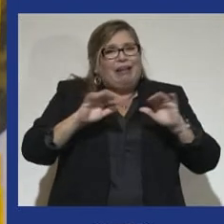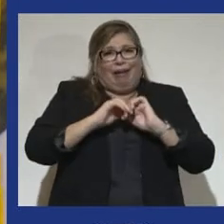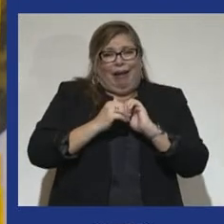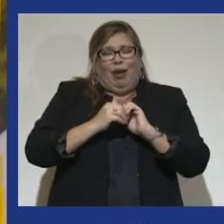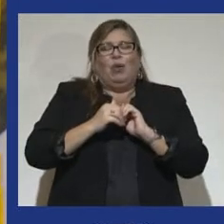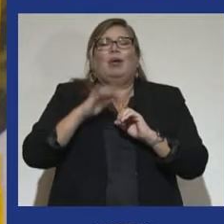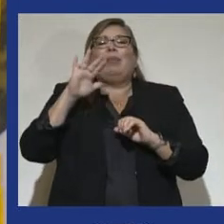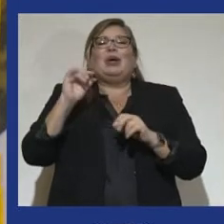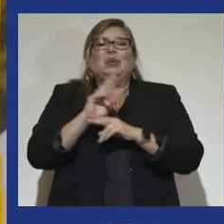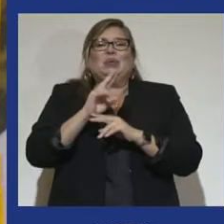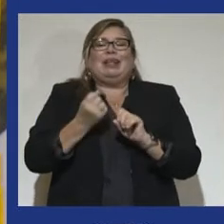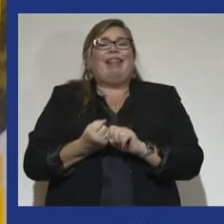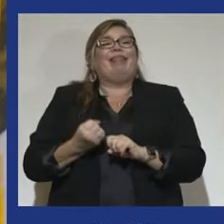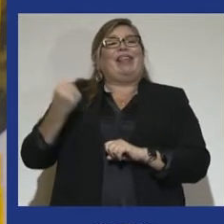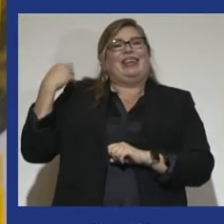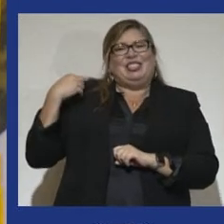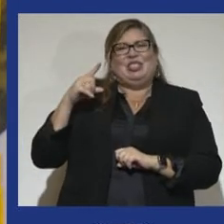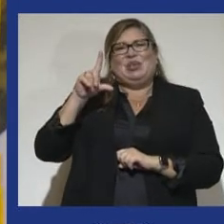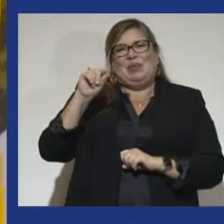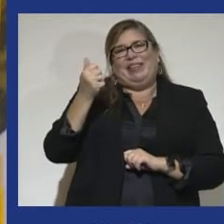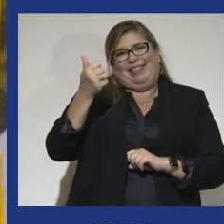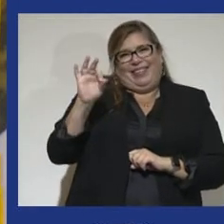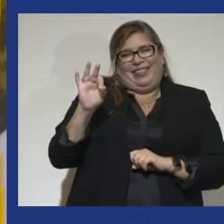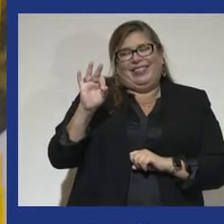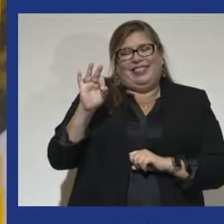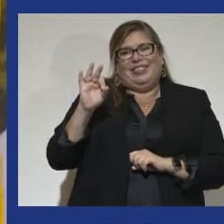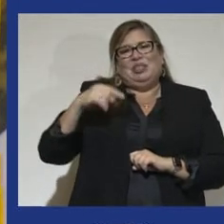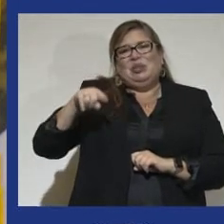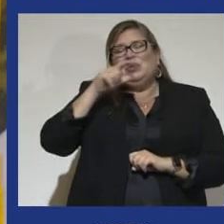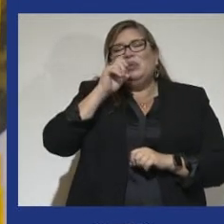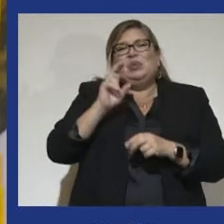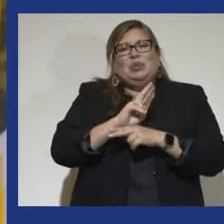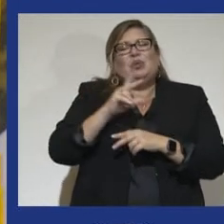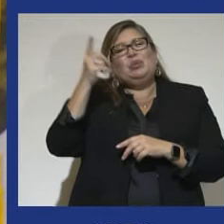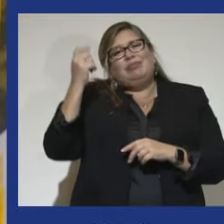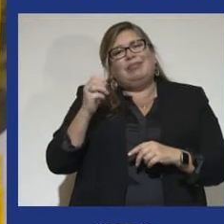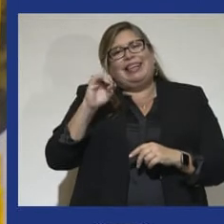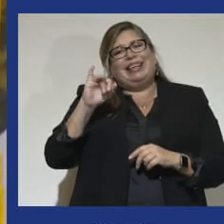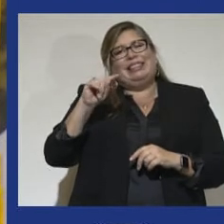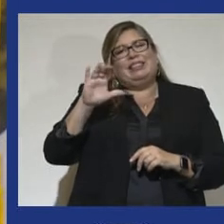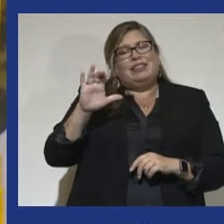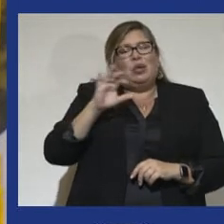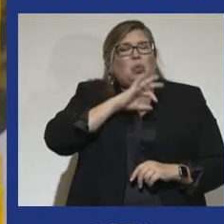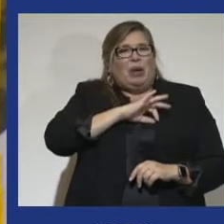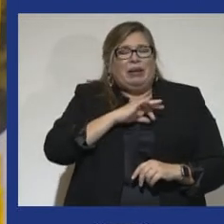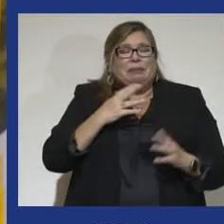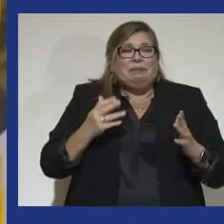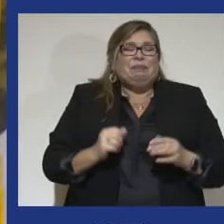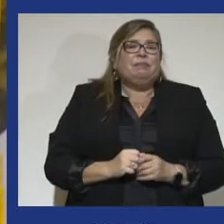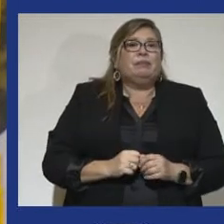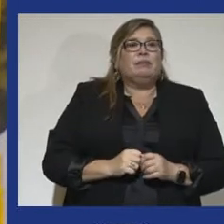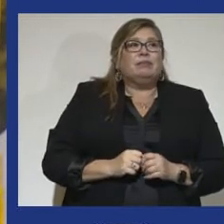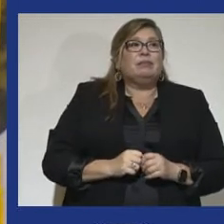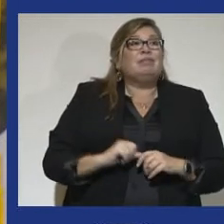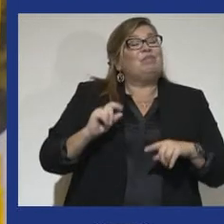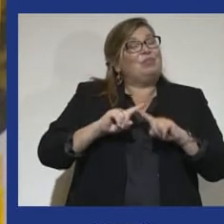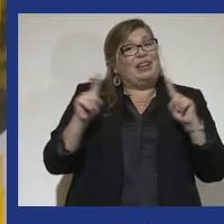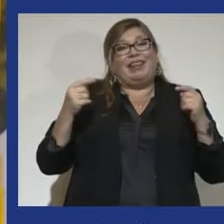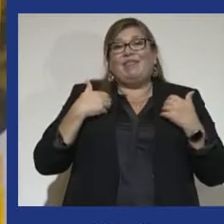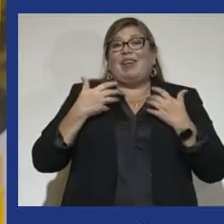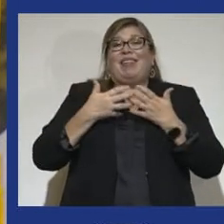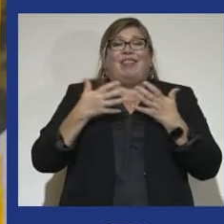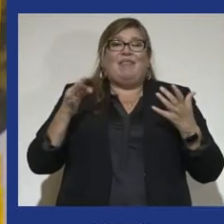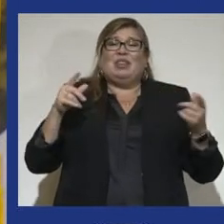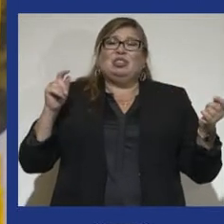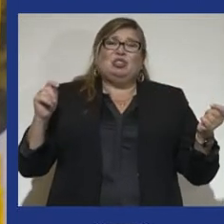queríamos avanzar rápidamente y por eso usamos a los los que recibieron en el 2019 como el